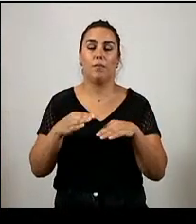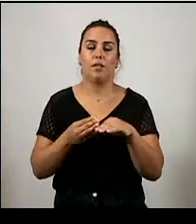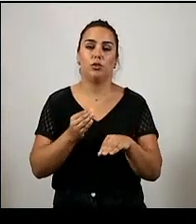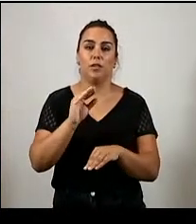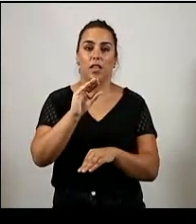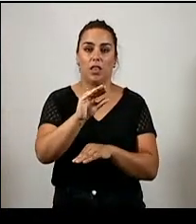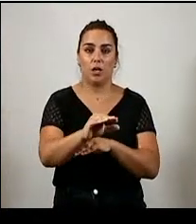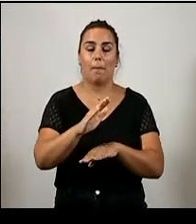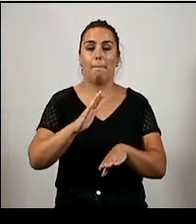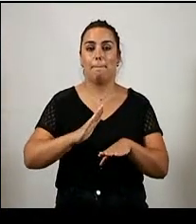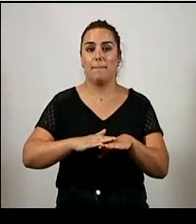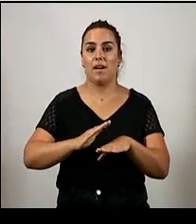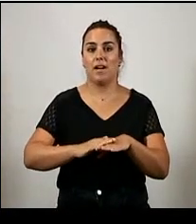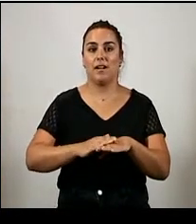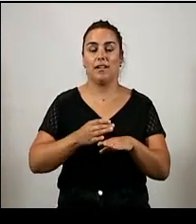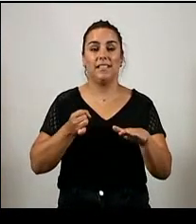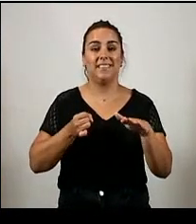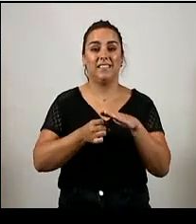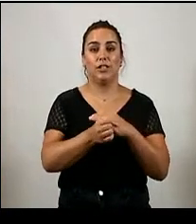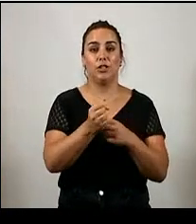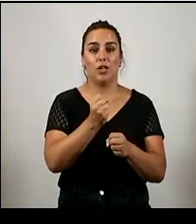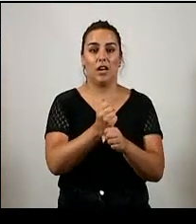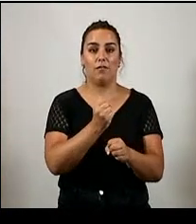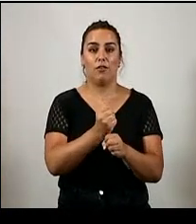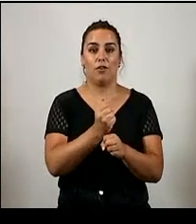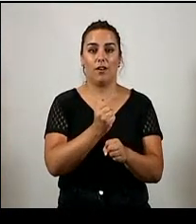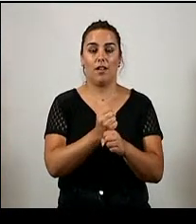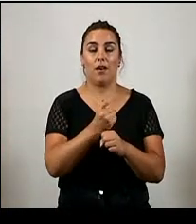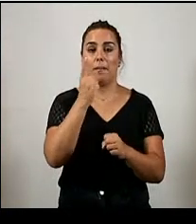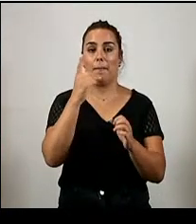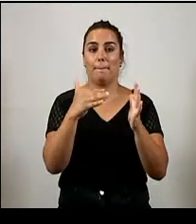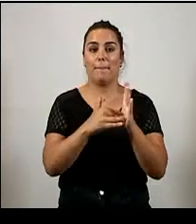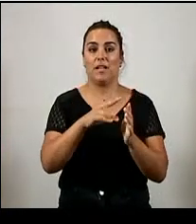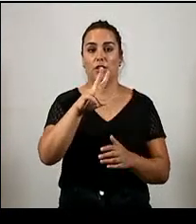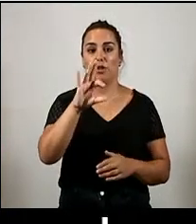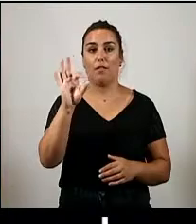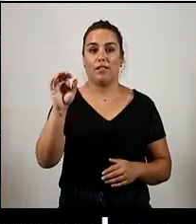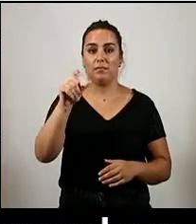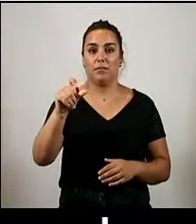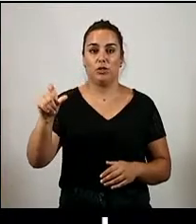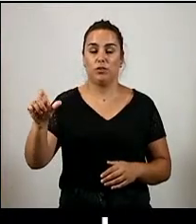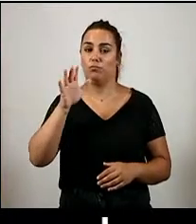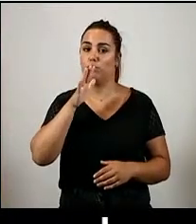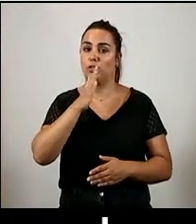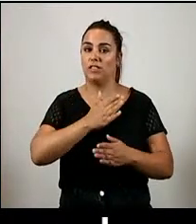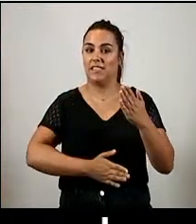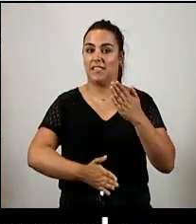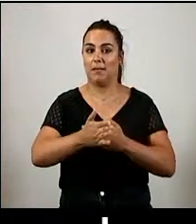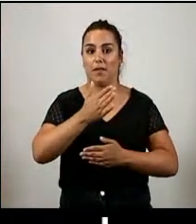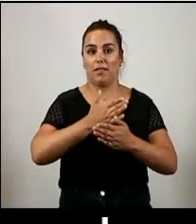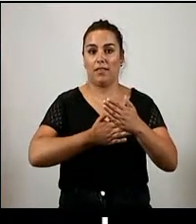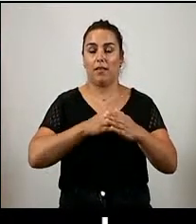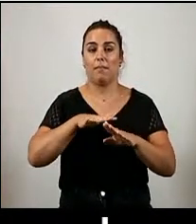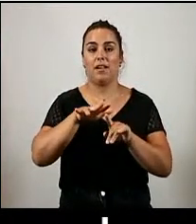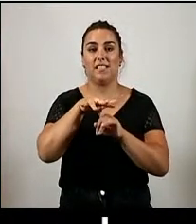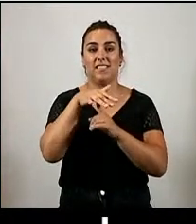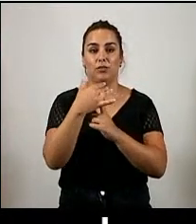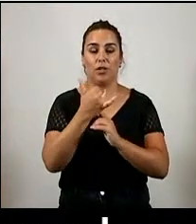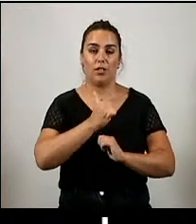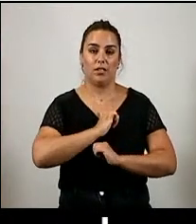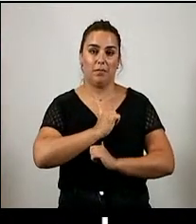para favorecer la inserción laboral de 1.200 personas con discapacidad en situación de